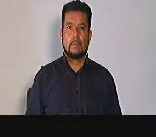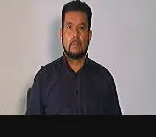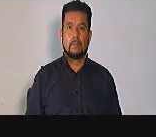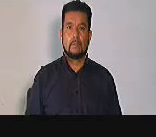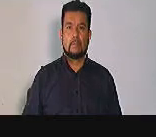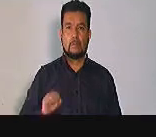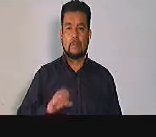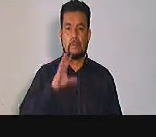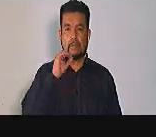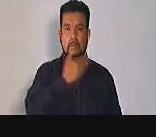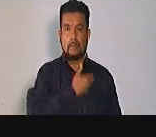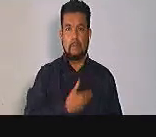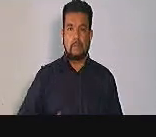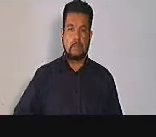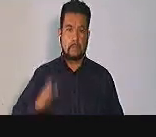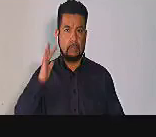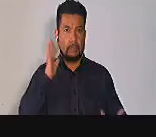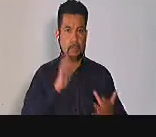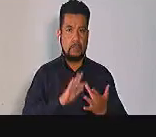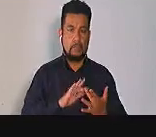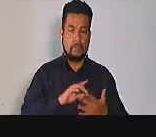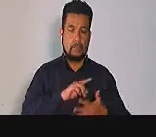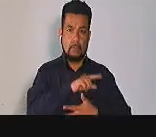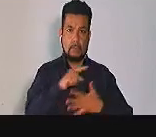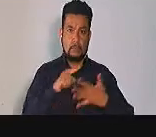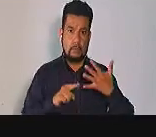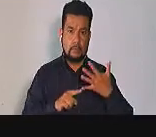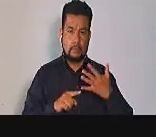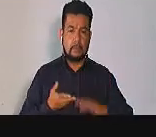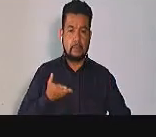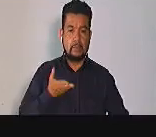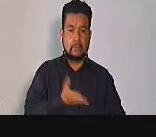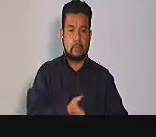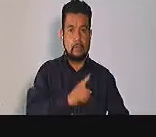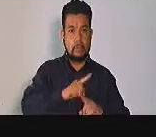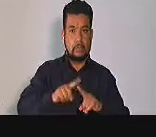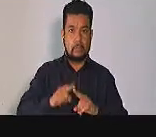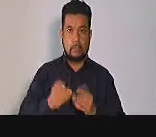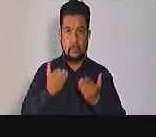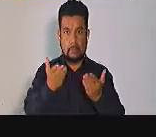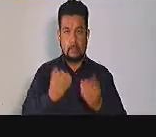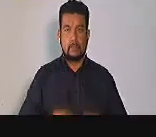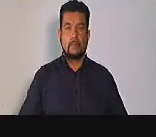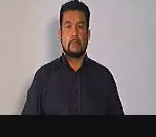Sí, señor presidente, sería lo pertinente el quinto punto, proposiciones y varios.